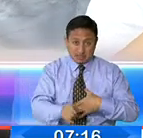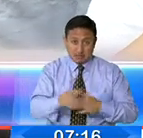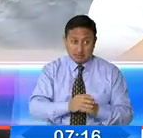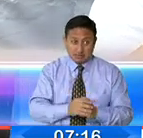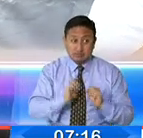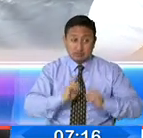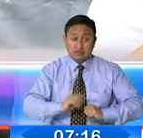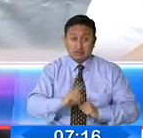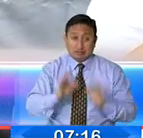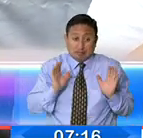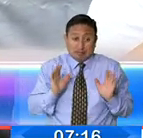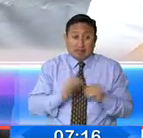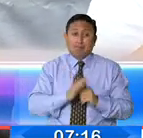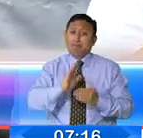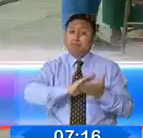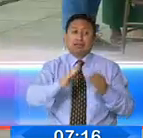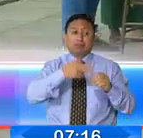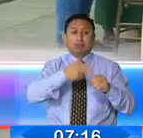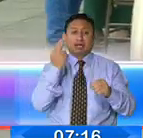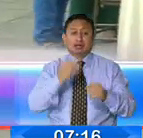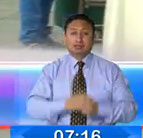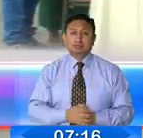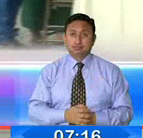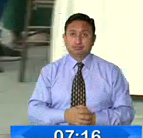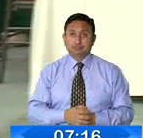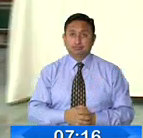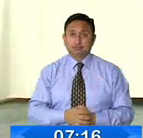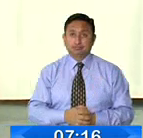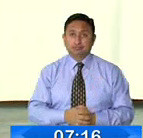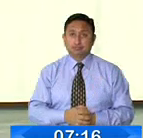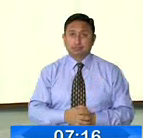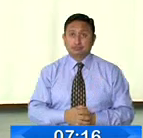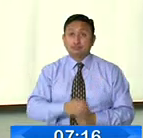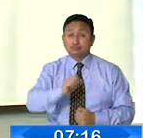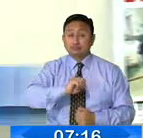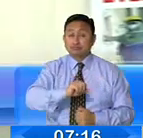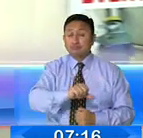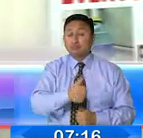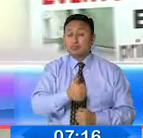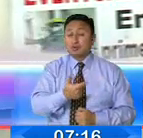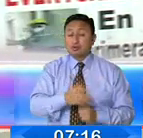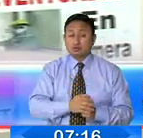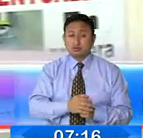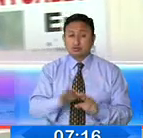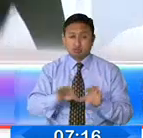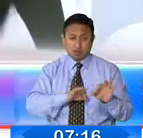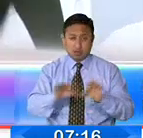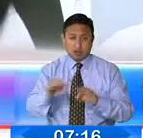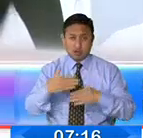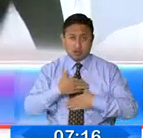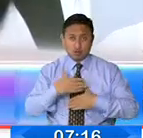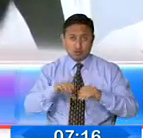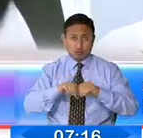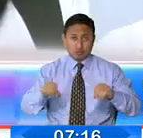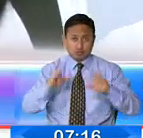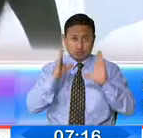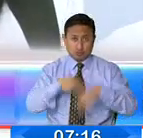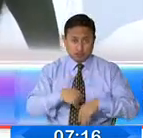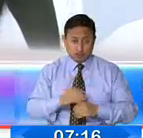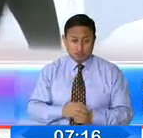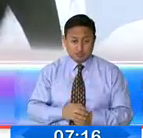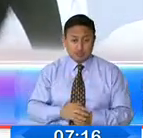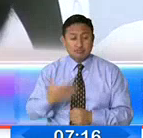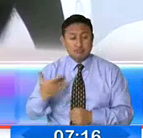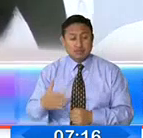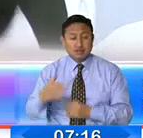hasta renunció por miedo a contaminarse. De vengadores de becas también exponen su situación. Hemos tenido un pronunciamiento,